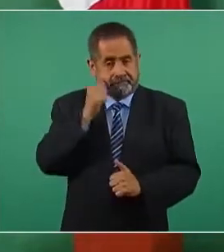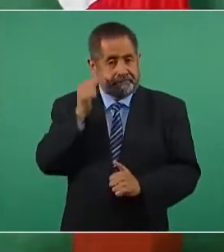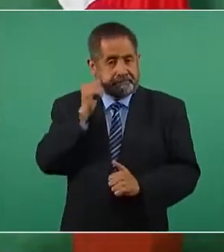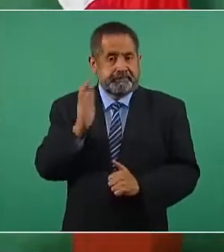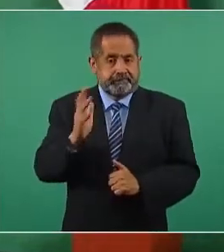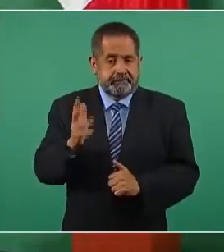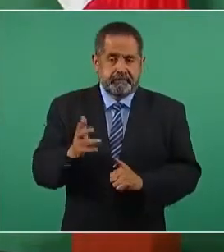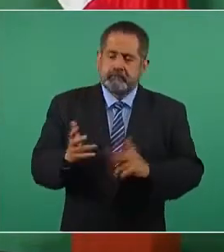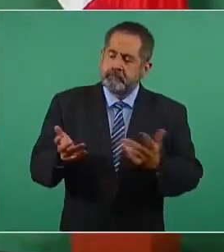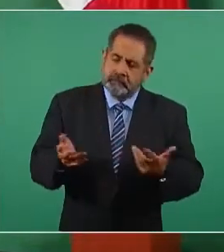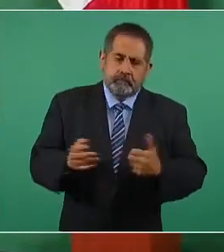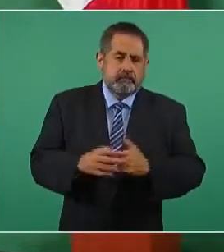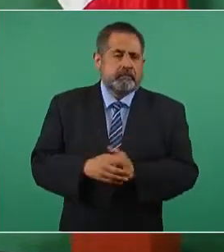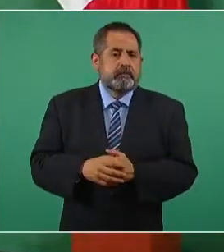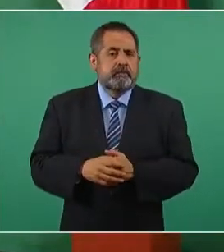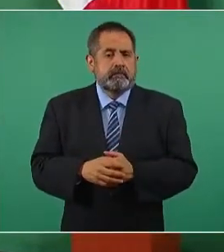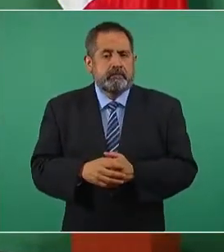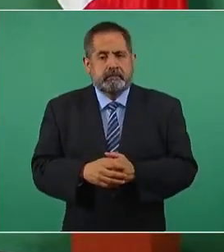Entonces,